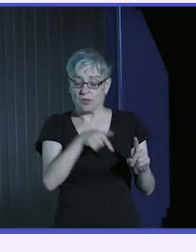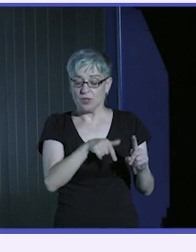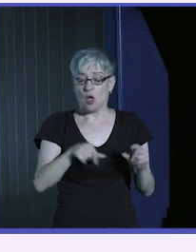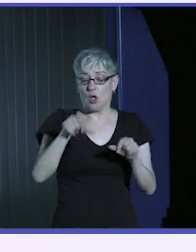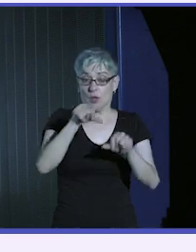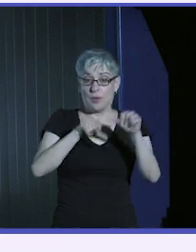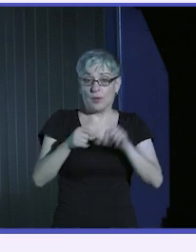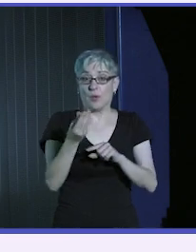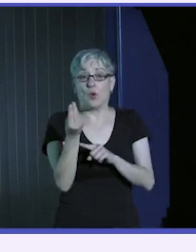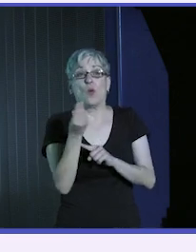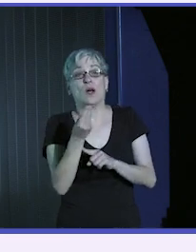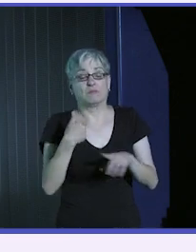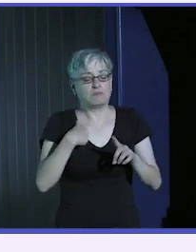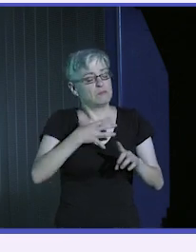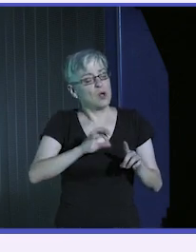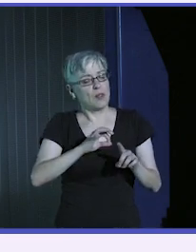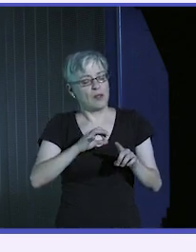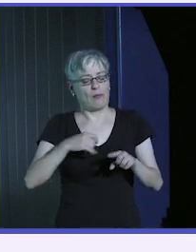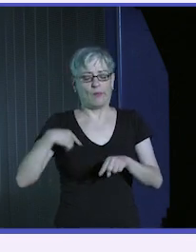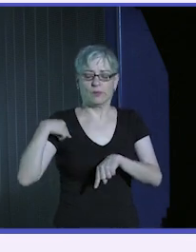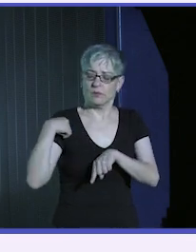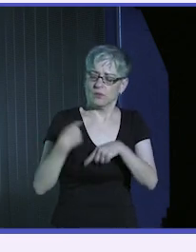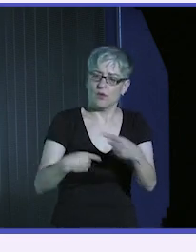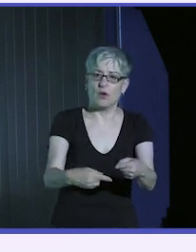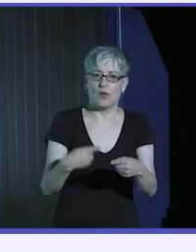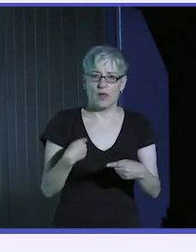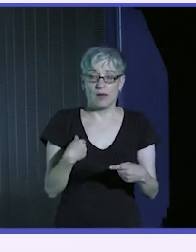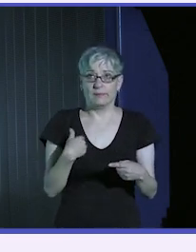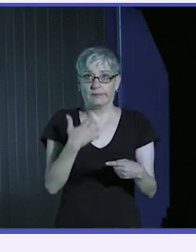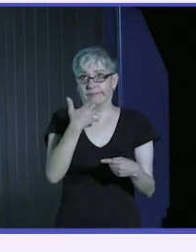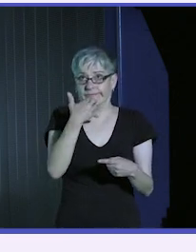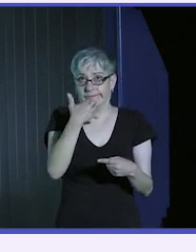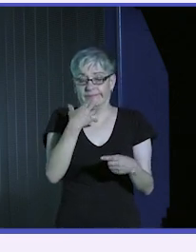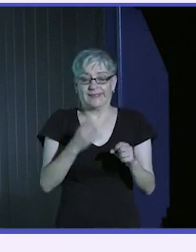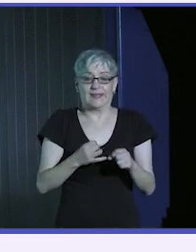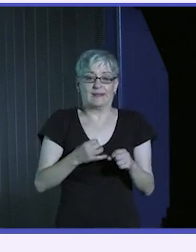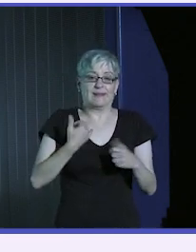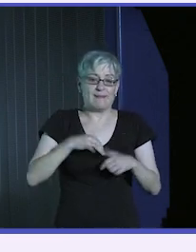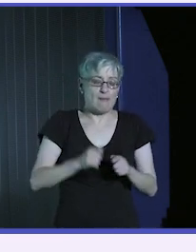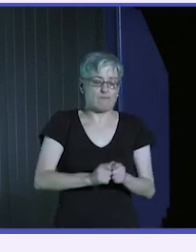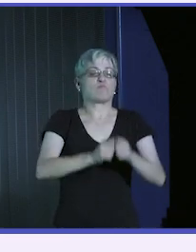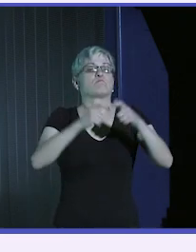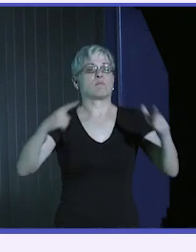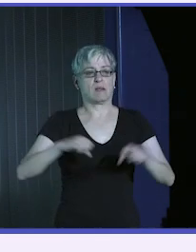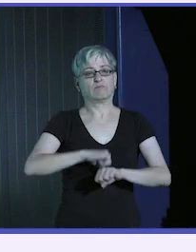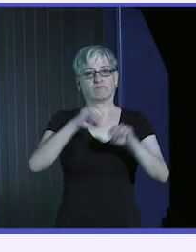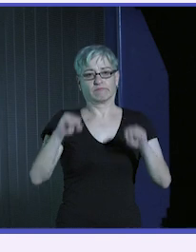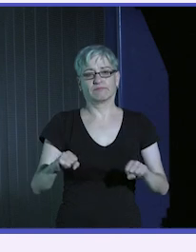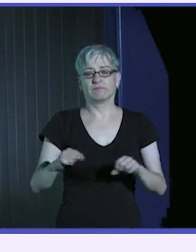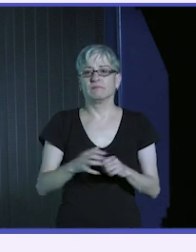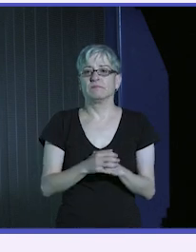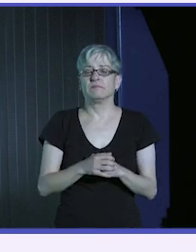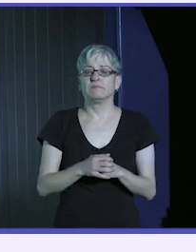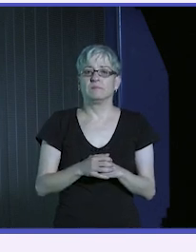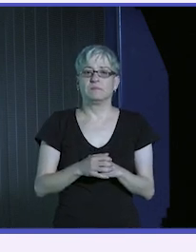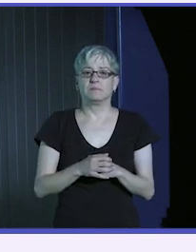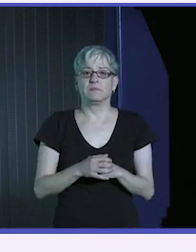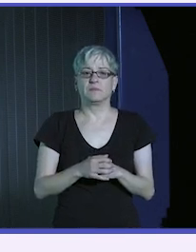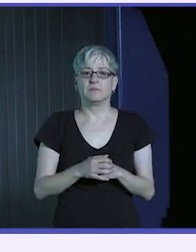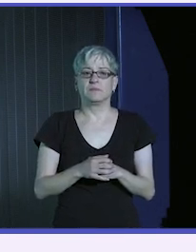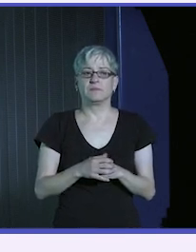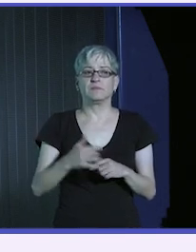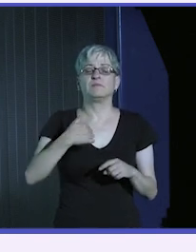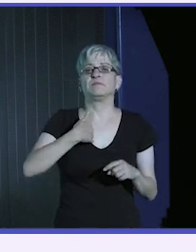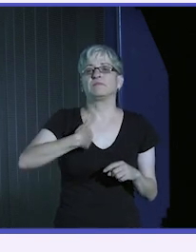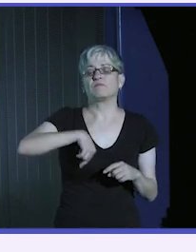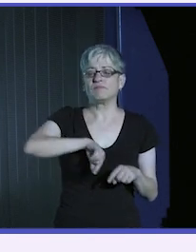puede tener en nuestro día a día cuando esto realmente se lleve a escala. Entonces, bueno, no es